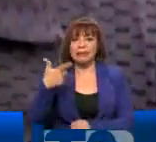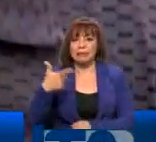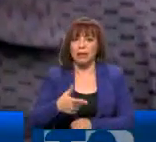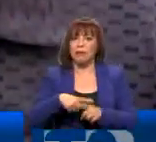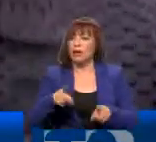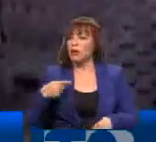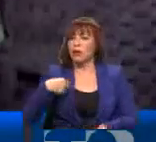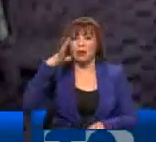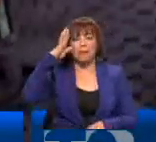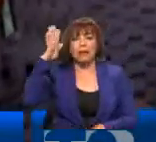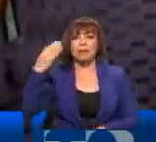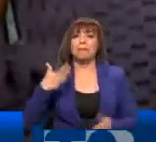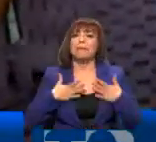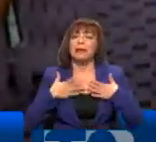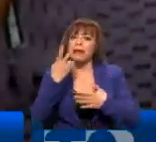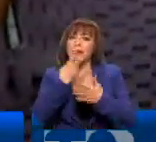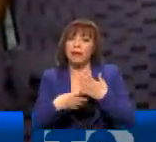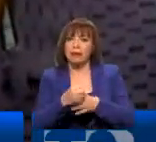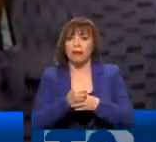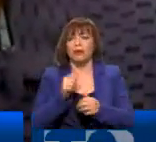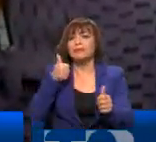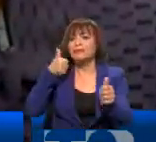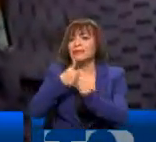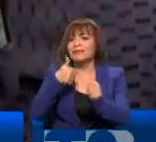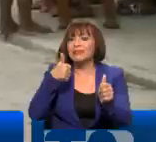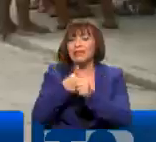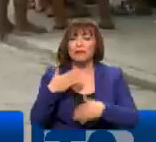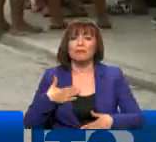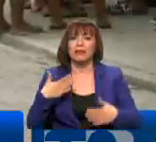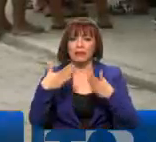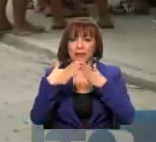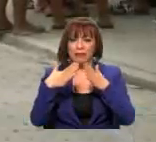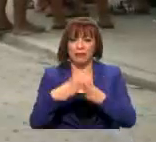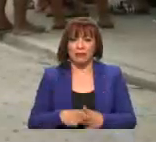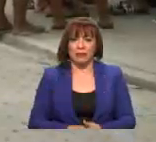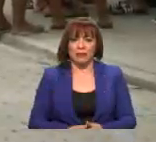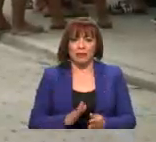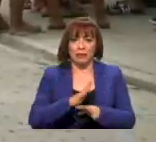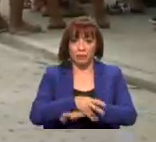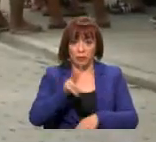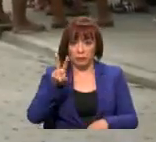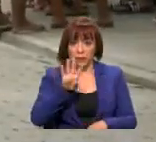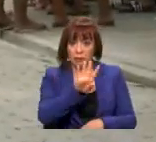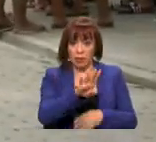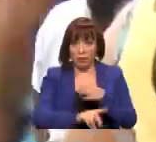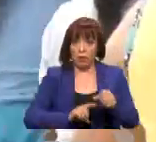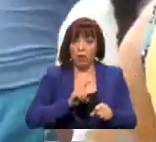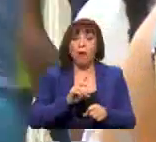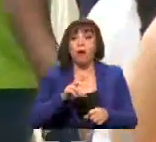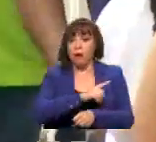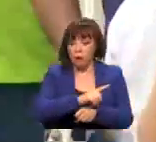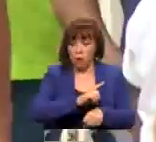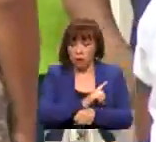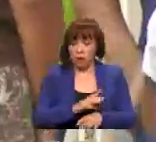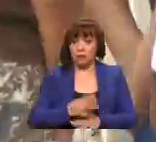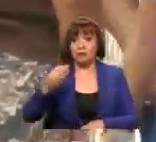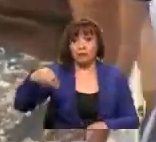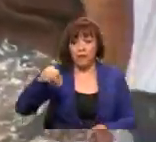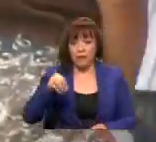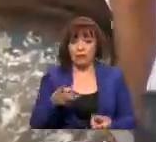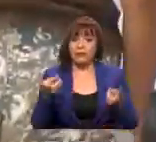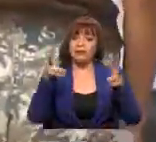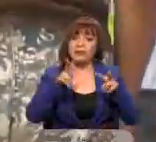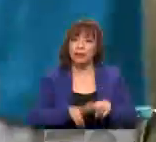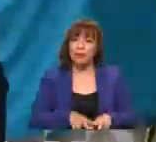que era de mi hijo, a dos cuadras de mi casa. En menos de 24 horas, la tarde de este miércoles, en la cooperativa Nuevo Ecuador de la